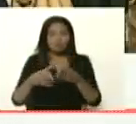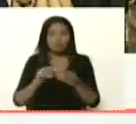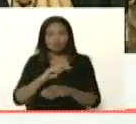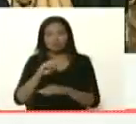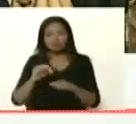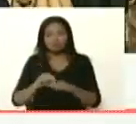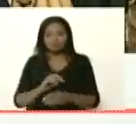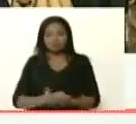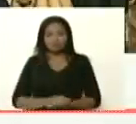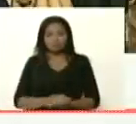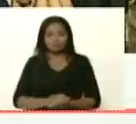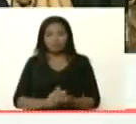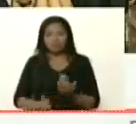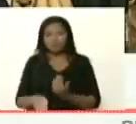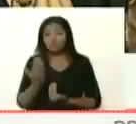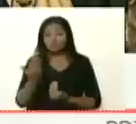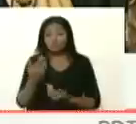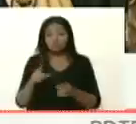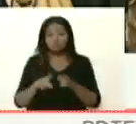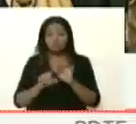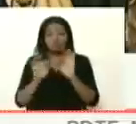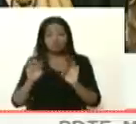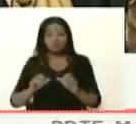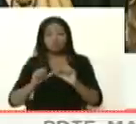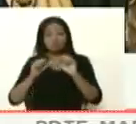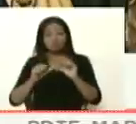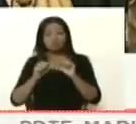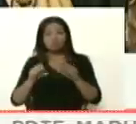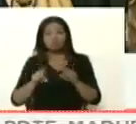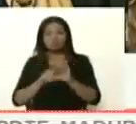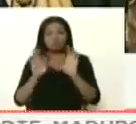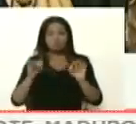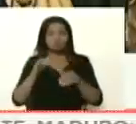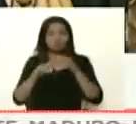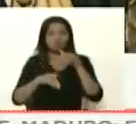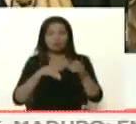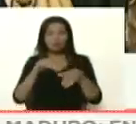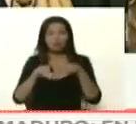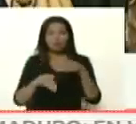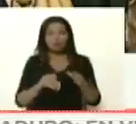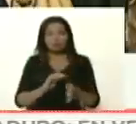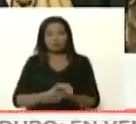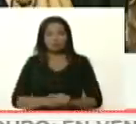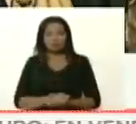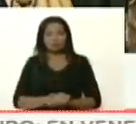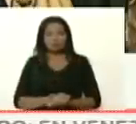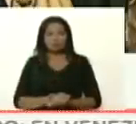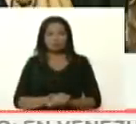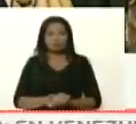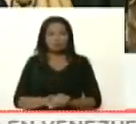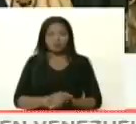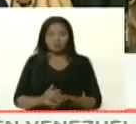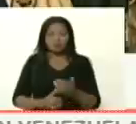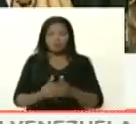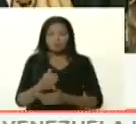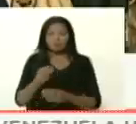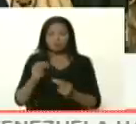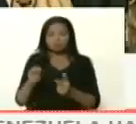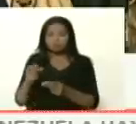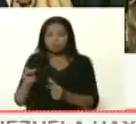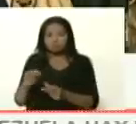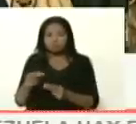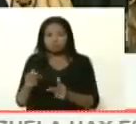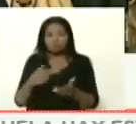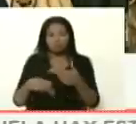esto. Tenemos que avanzar a un paso mucho más firme, mucho más acelerado en